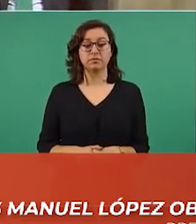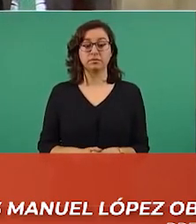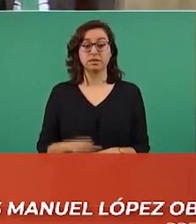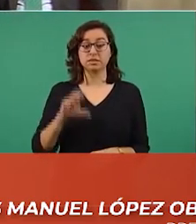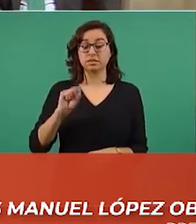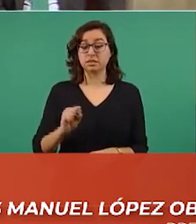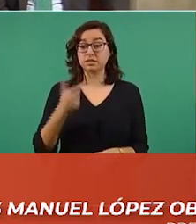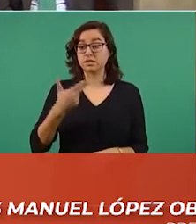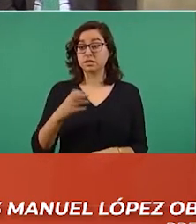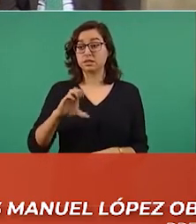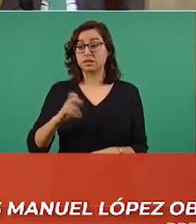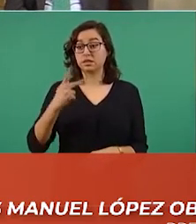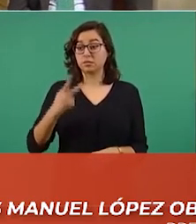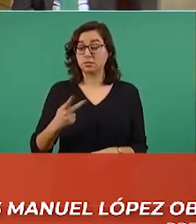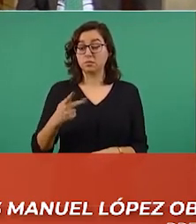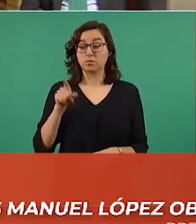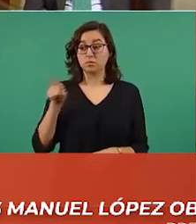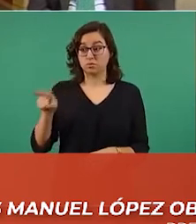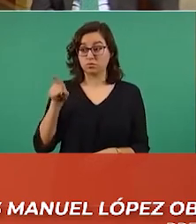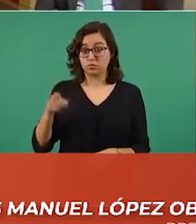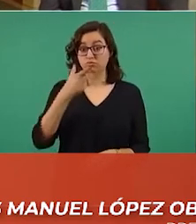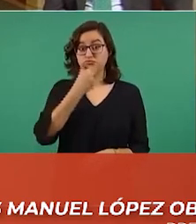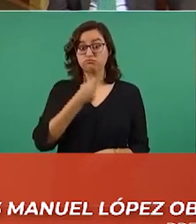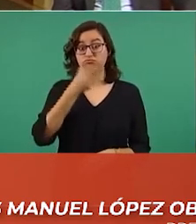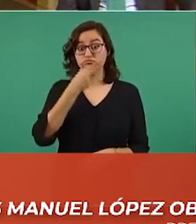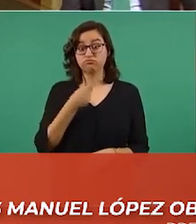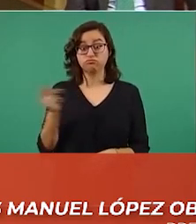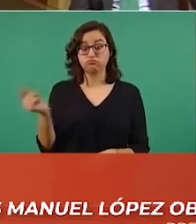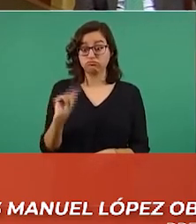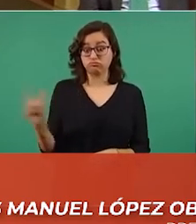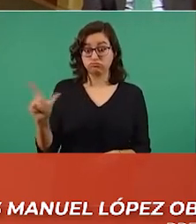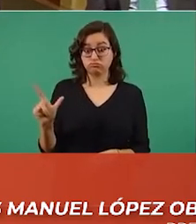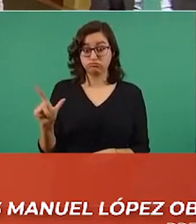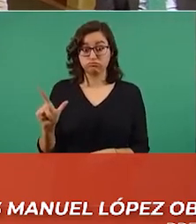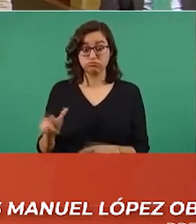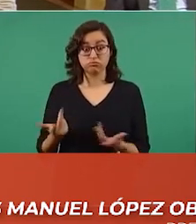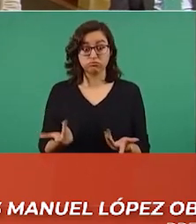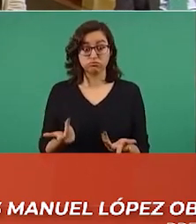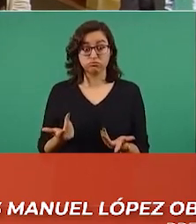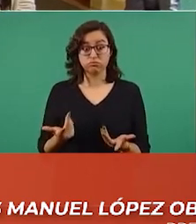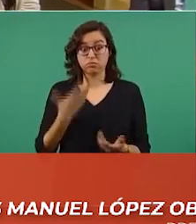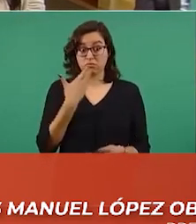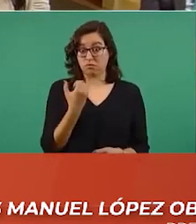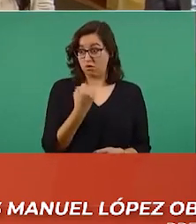Secretario de Hacienda, de estos más afamados tecnócratas,